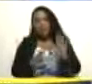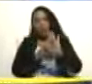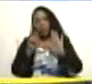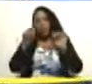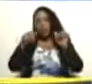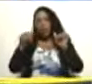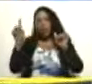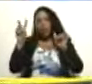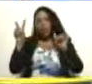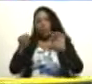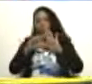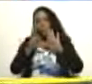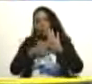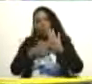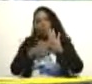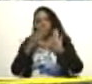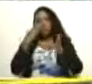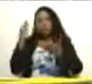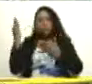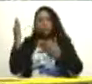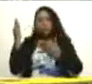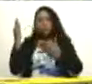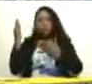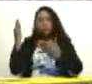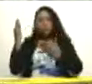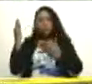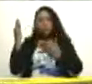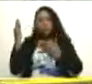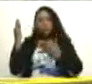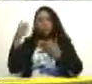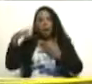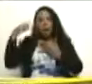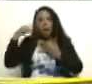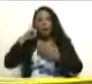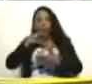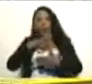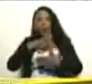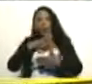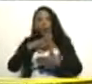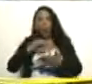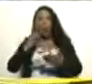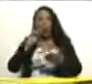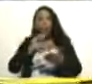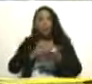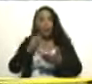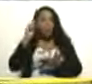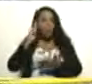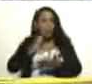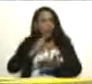República Bolivariana de Venezuela, para entonces, nuevamente bolivariana.